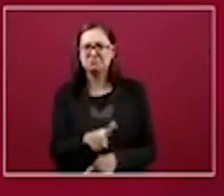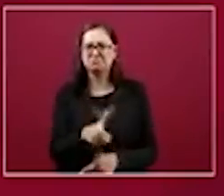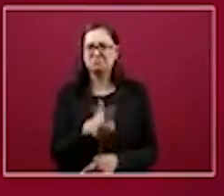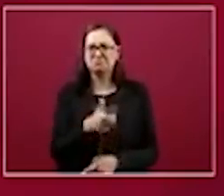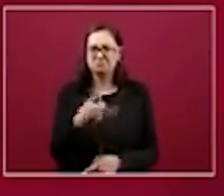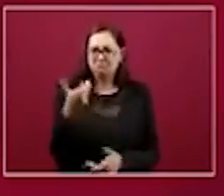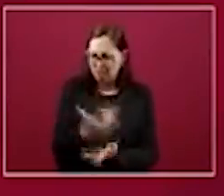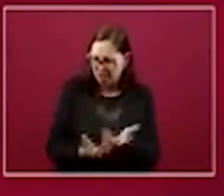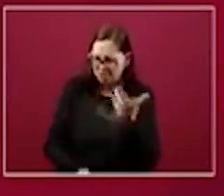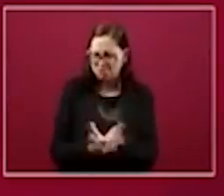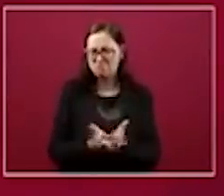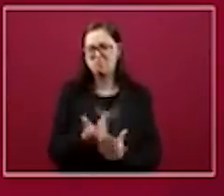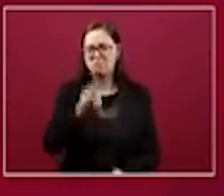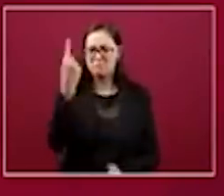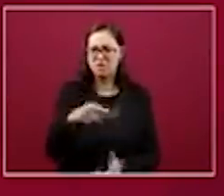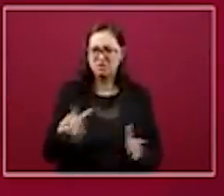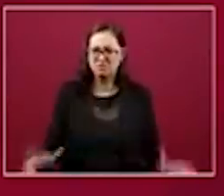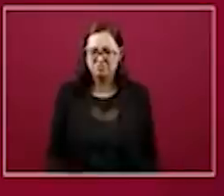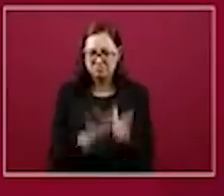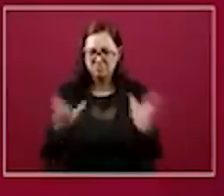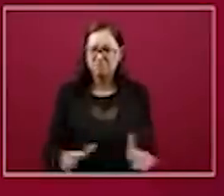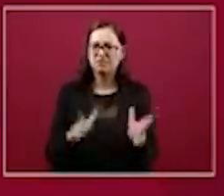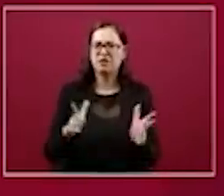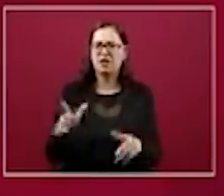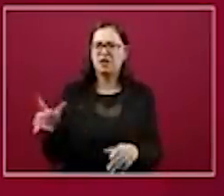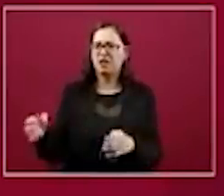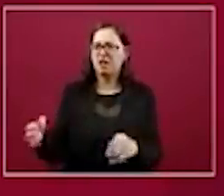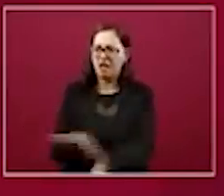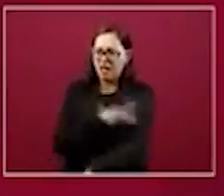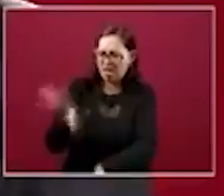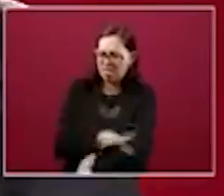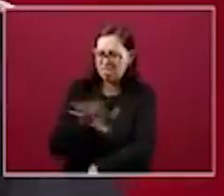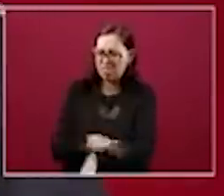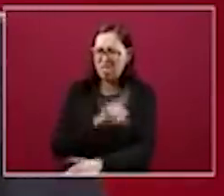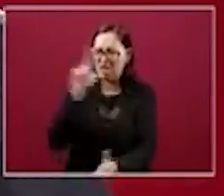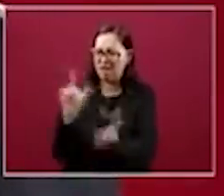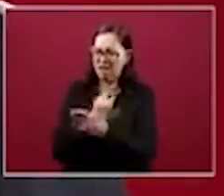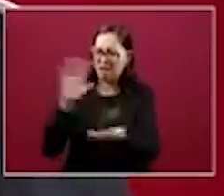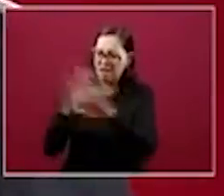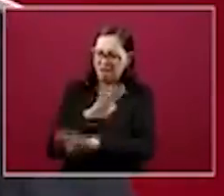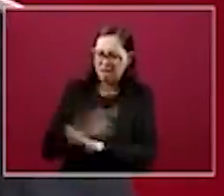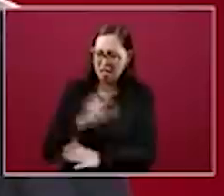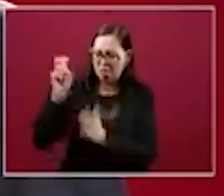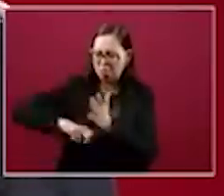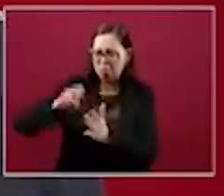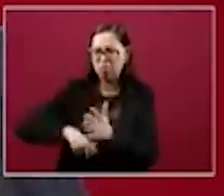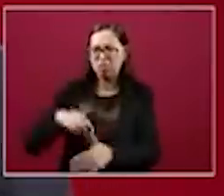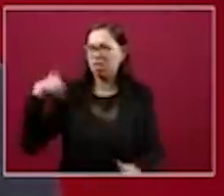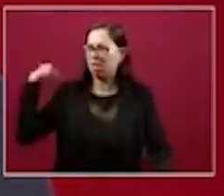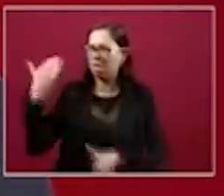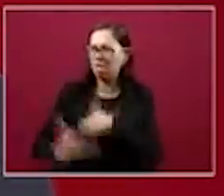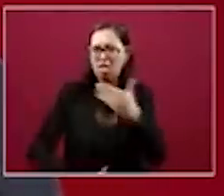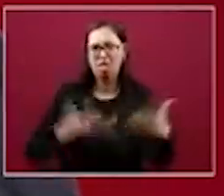ejecutó la llamada reforma energética, que resultó un fracaso, va a